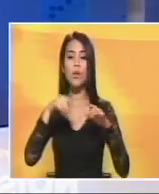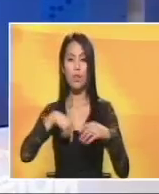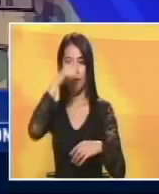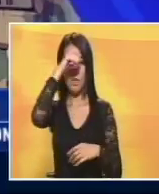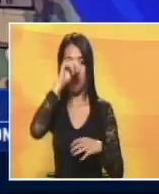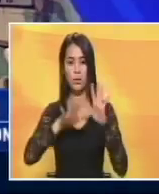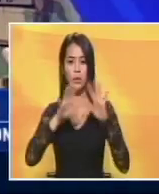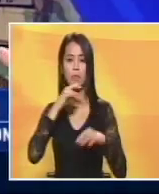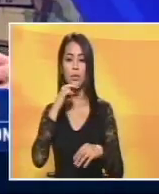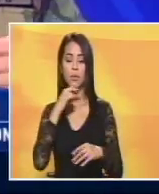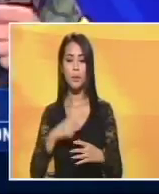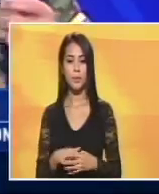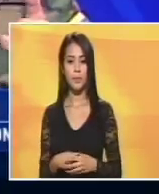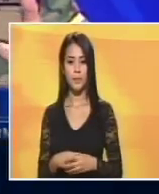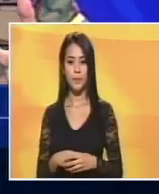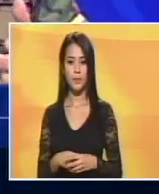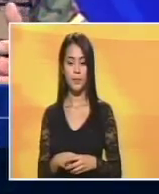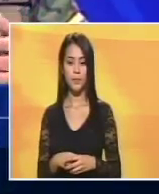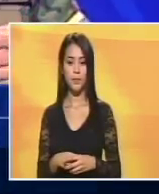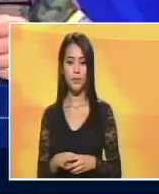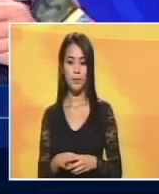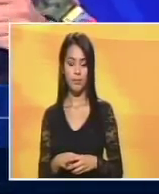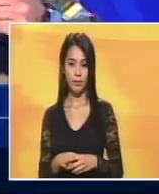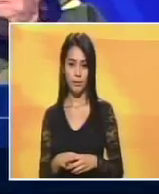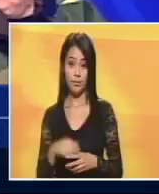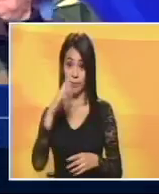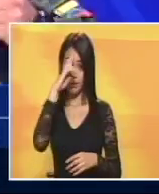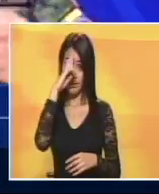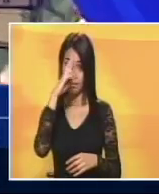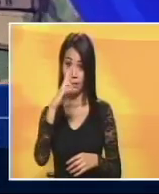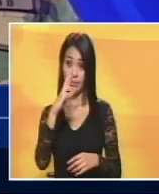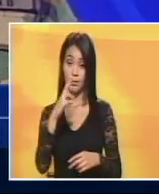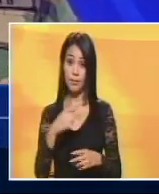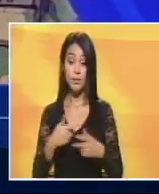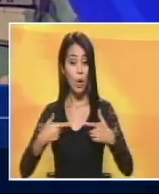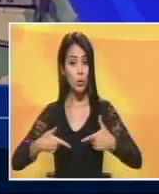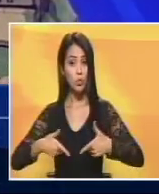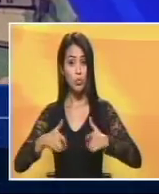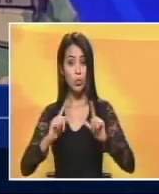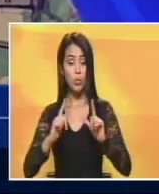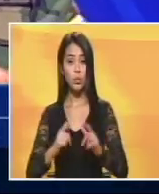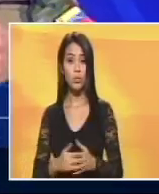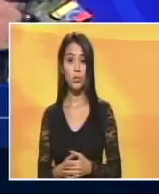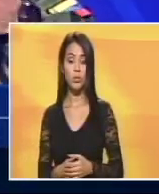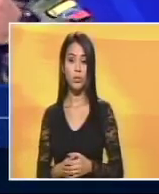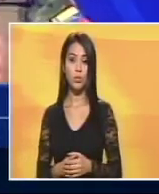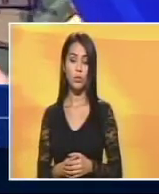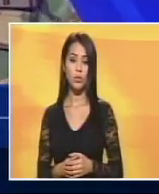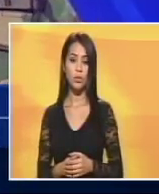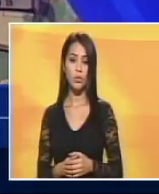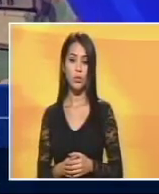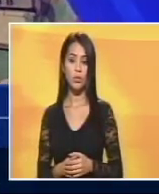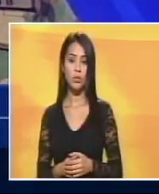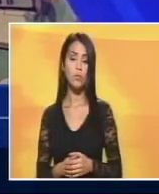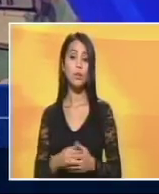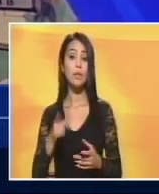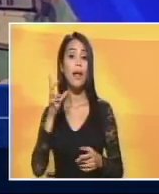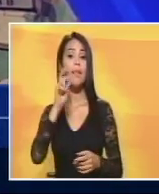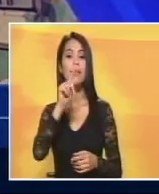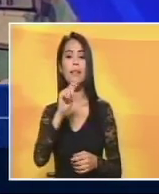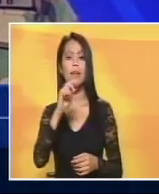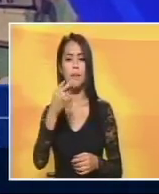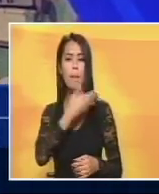octubre. Respetar a la autoridad de la doctora Tibisay Lucena